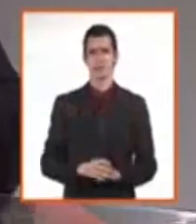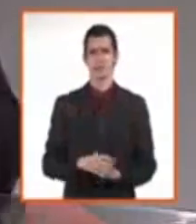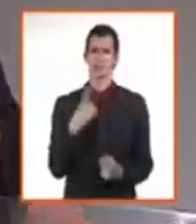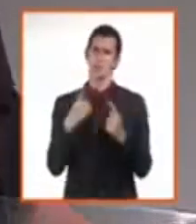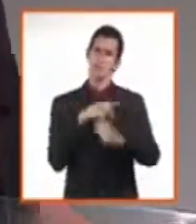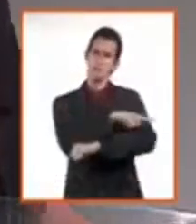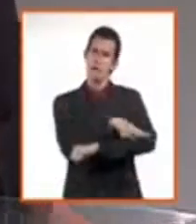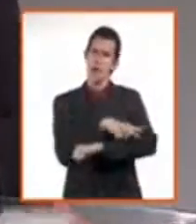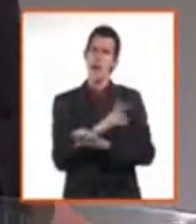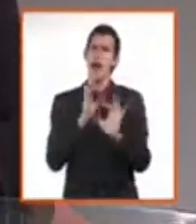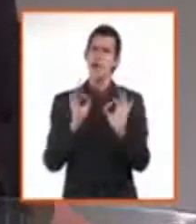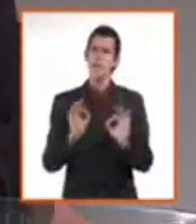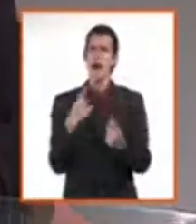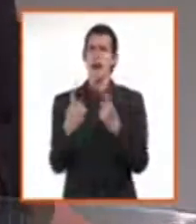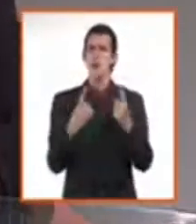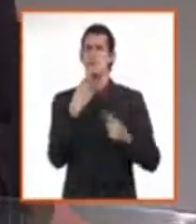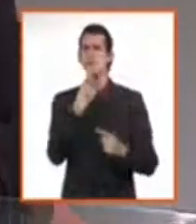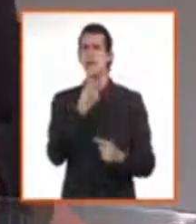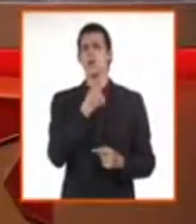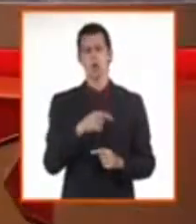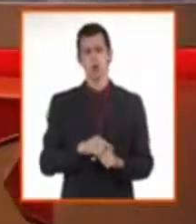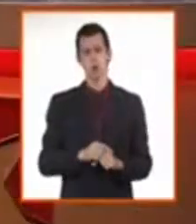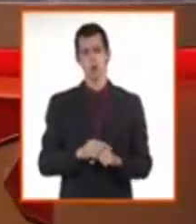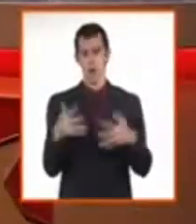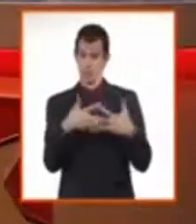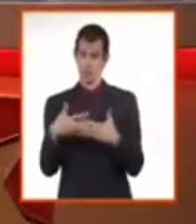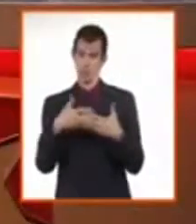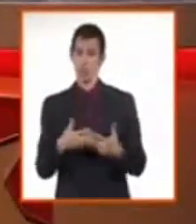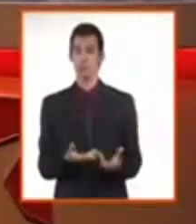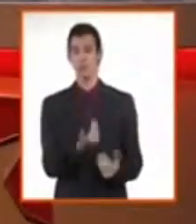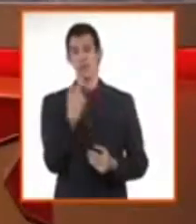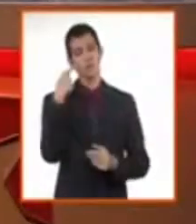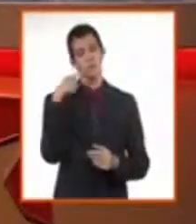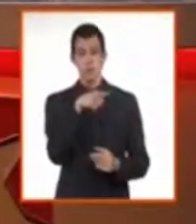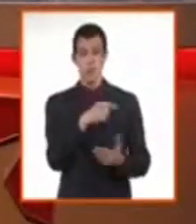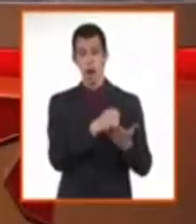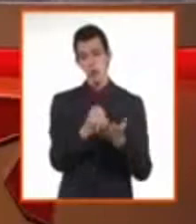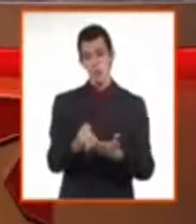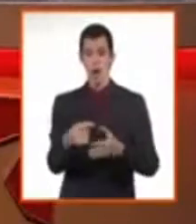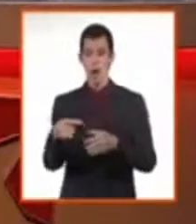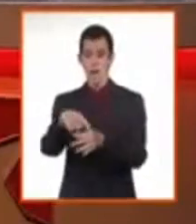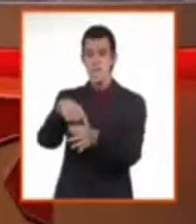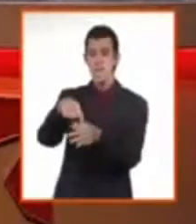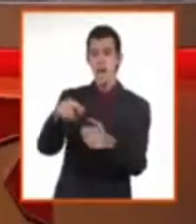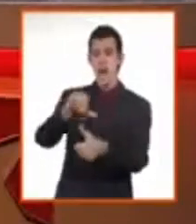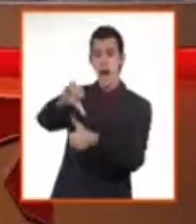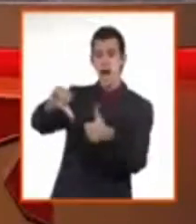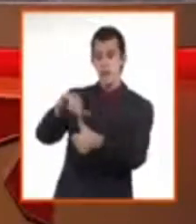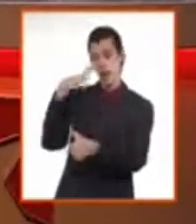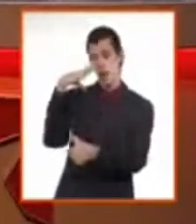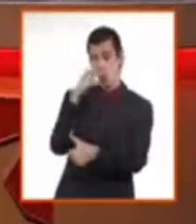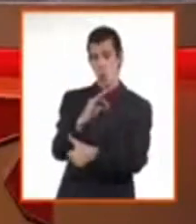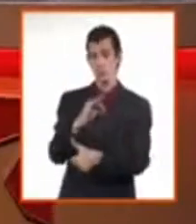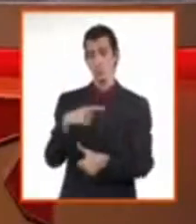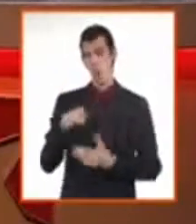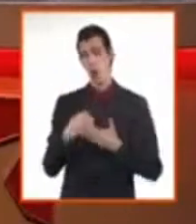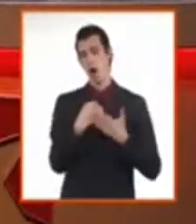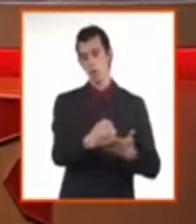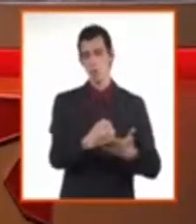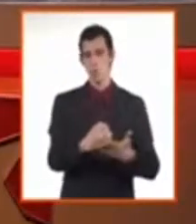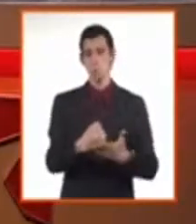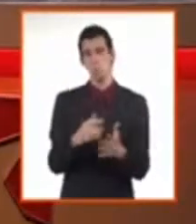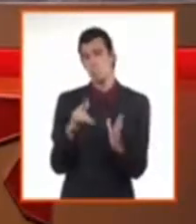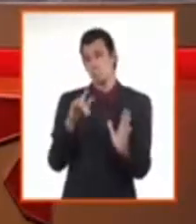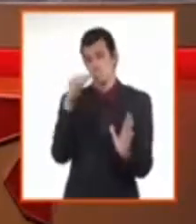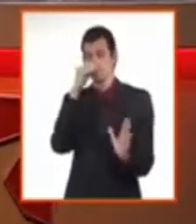ellos han mantenido esa postura hay que recordar que en diciembre se estaban celebrando los 50 años el restablecimiento de relaciones de cuba con los primeros cuatro países en los años setenta